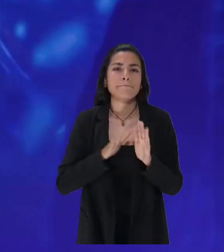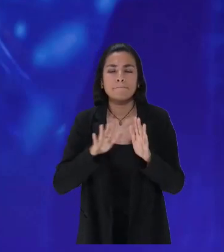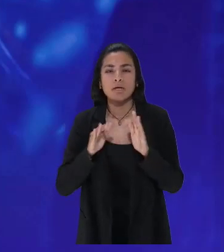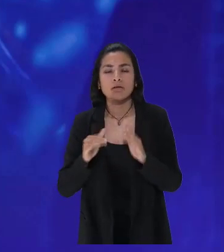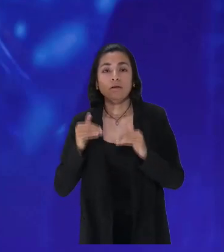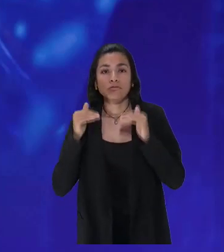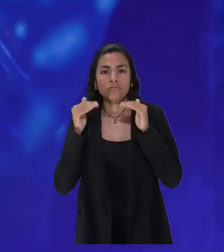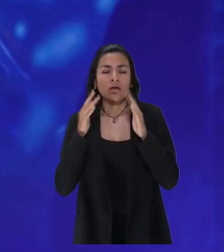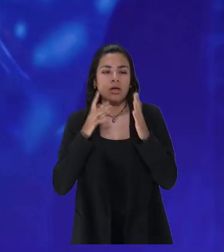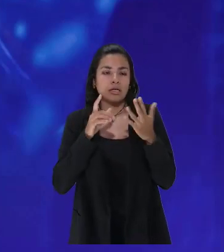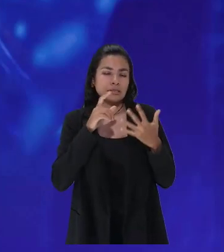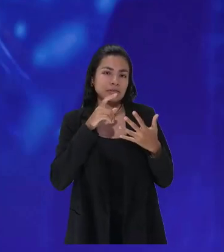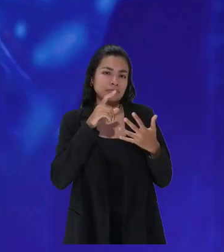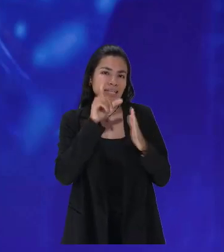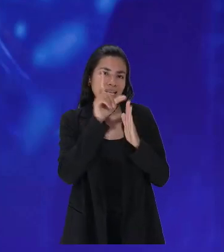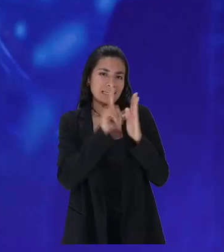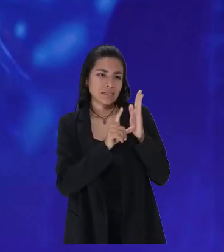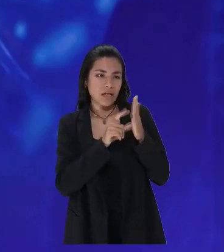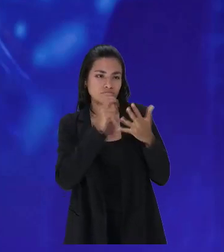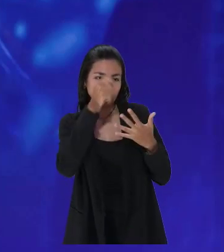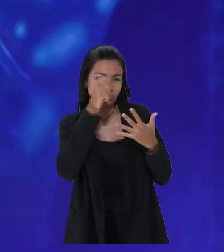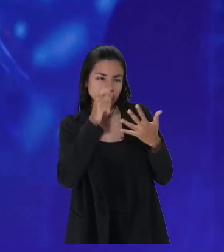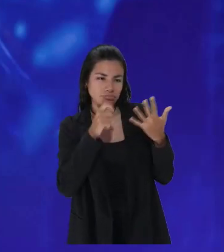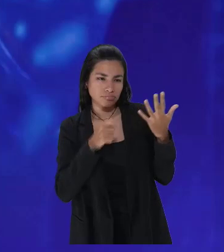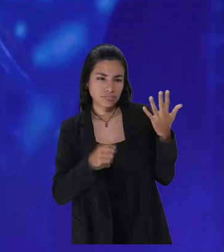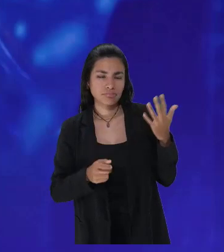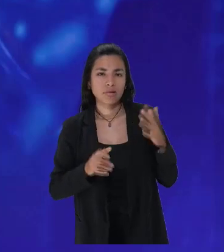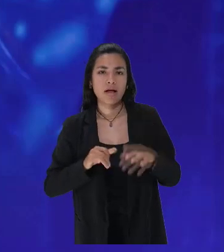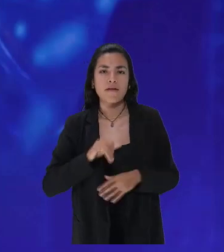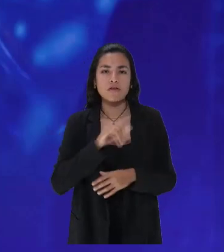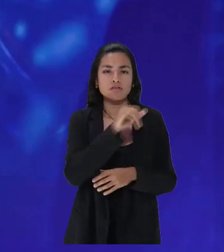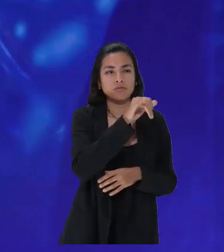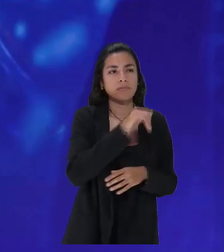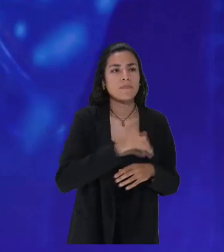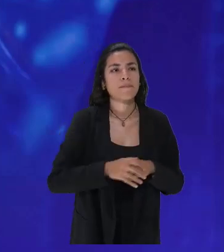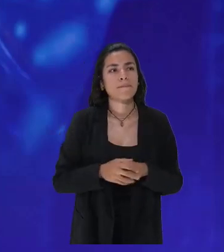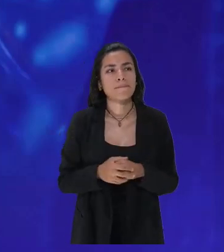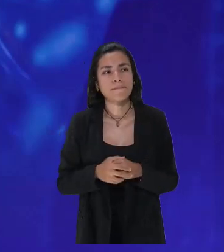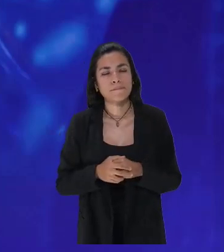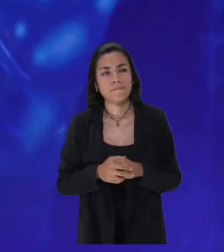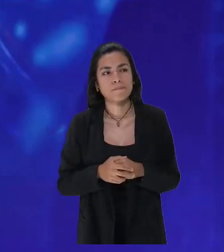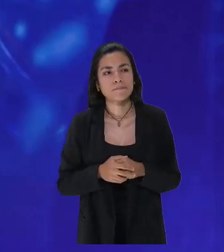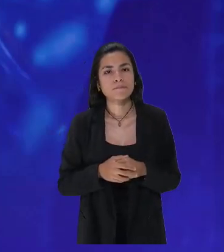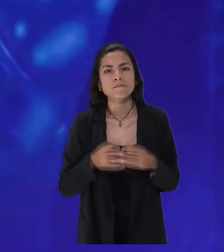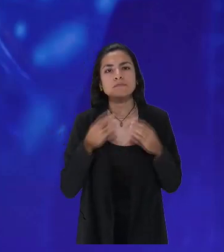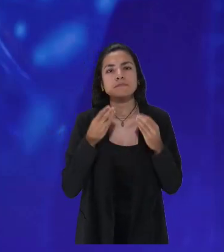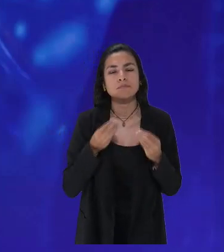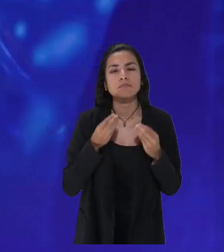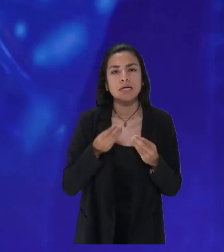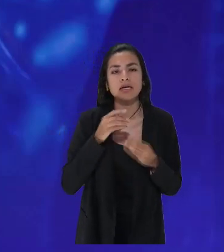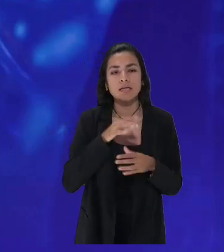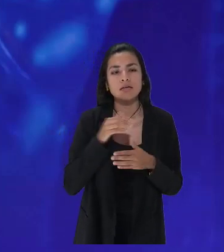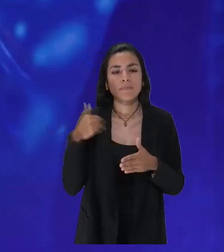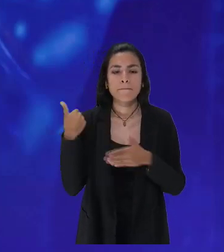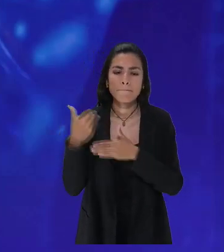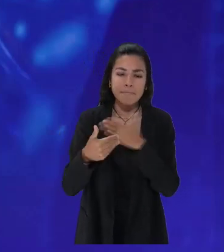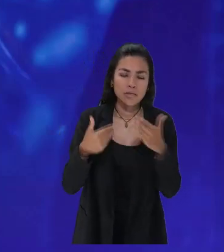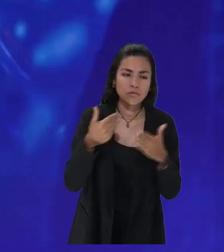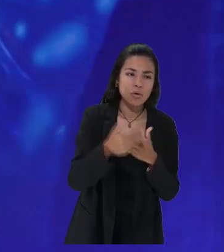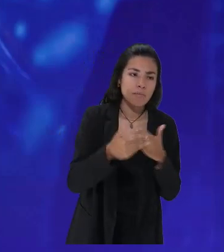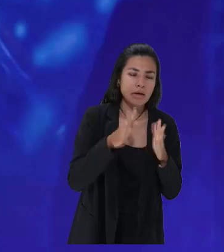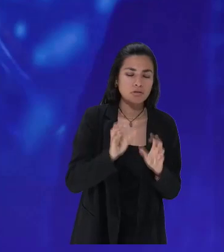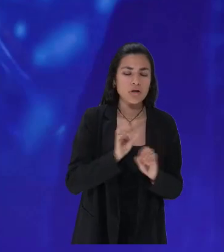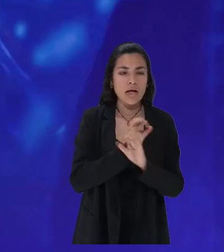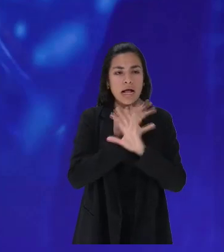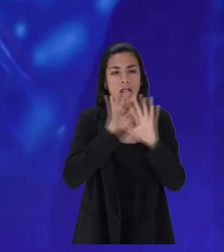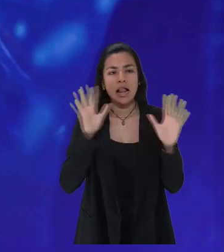quirúrgico, hace un checklist. Eso se tomó de la aviación. Y luego eso se hace en escenarios de simulación para que el cirujano tenga esos paso a paso muy claros y muy